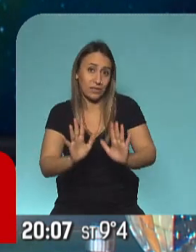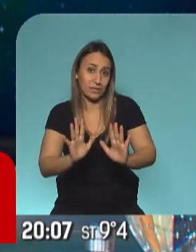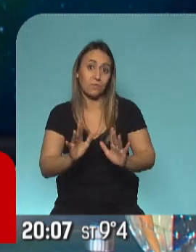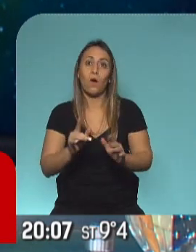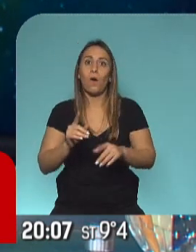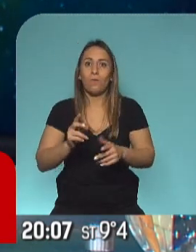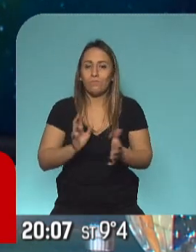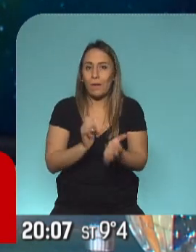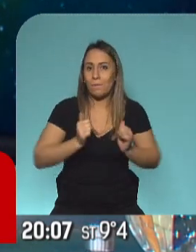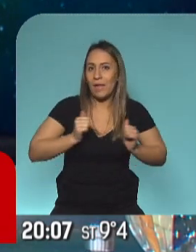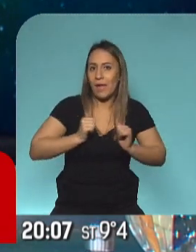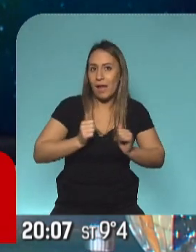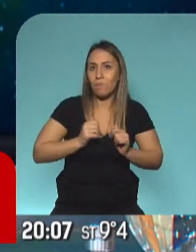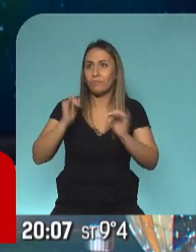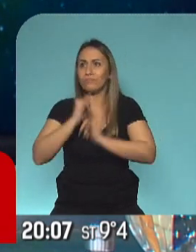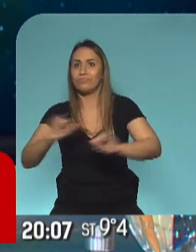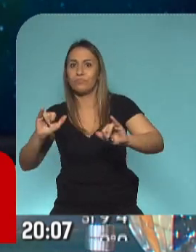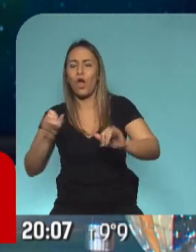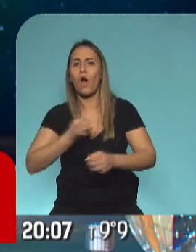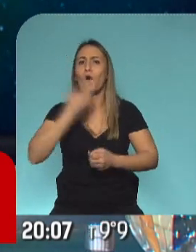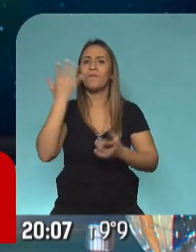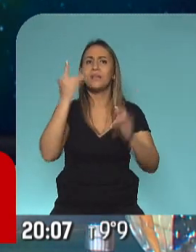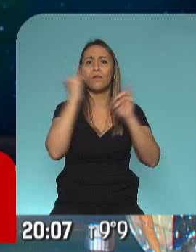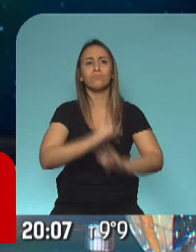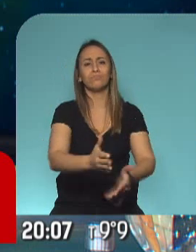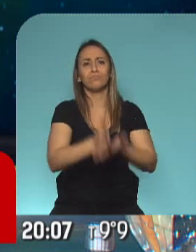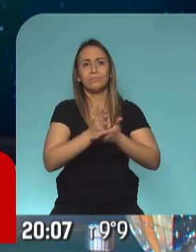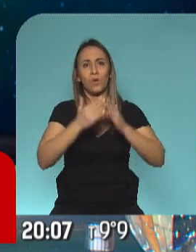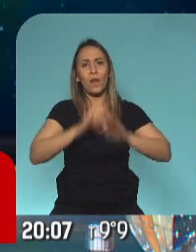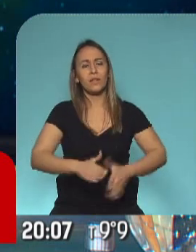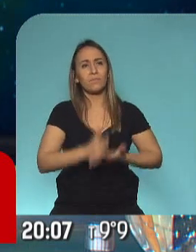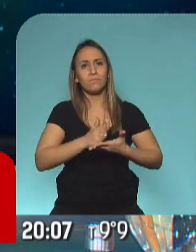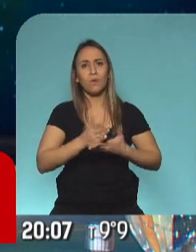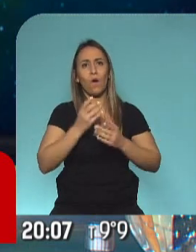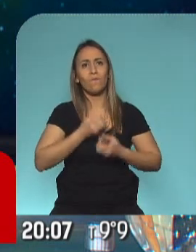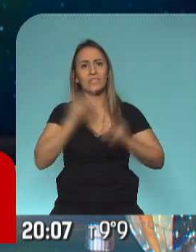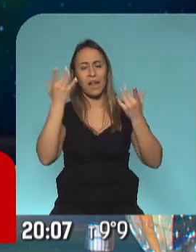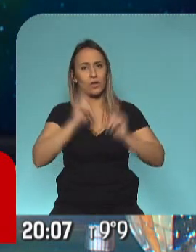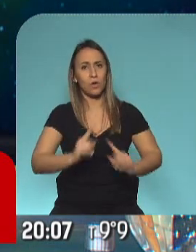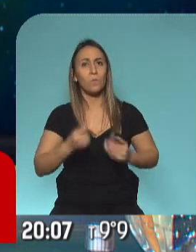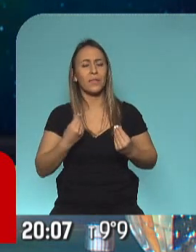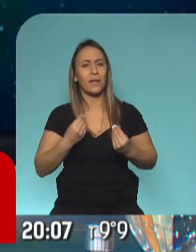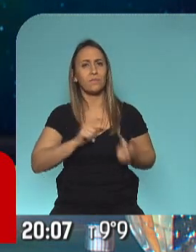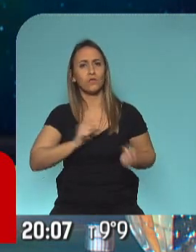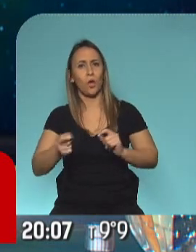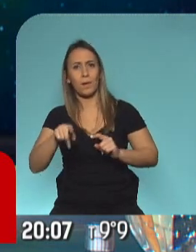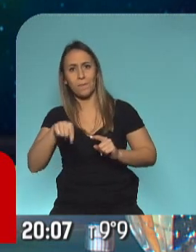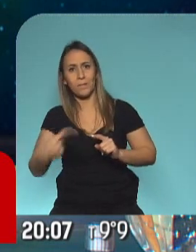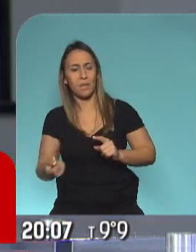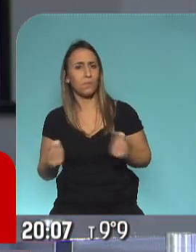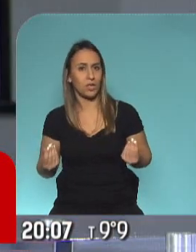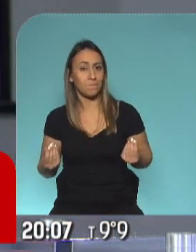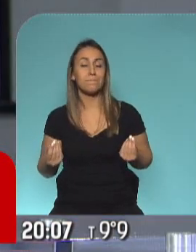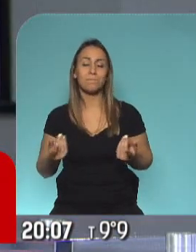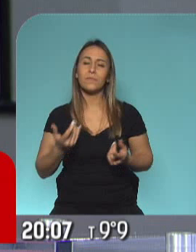de la noticia. ¿Por qué no es oficial ya el endurecimiento de la cuarentena y por qué lo sabremos mañana? ¿Hay precisiones? Sí, bueno, desde el gobierno, Ariel,